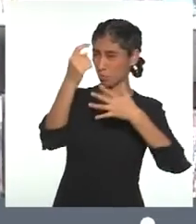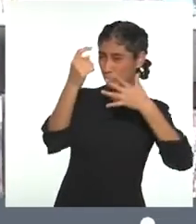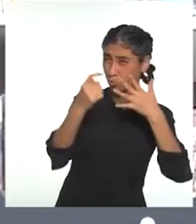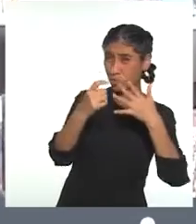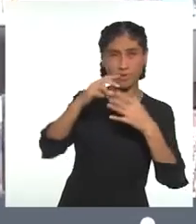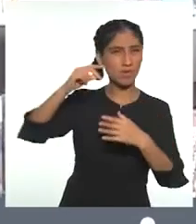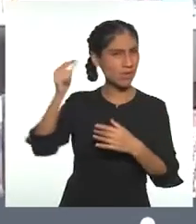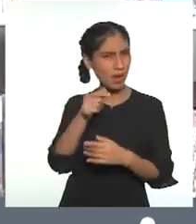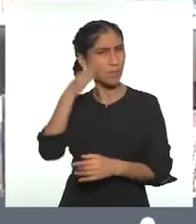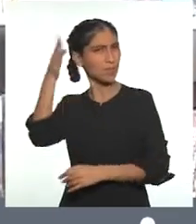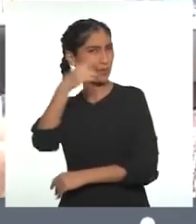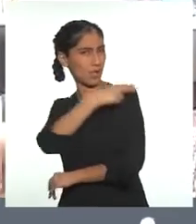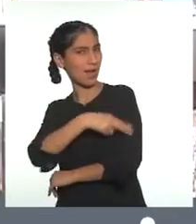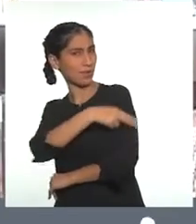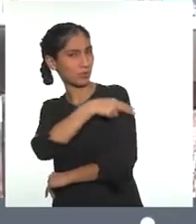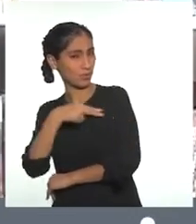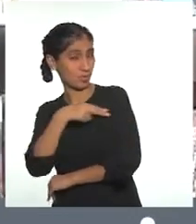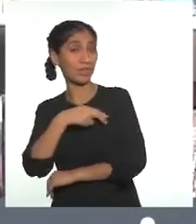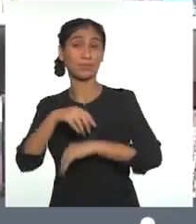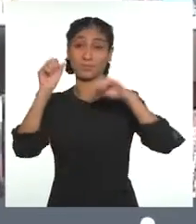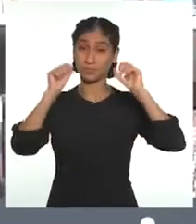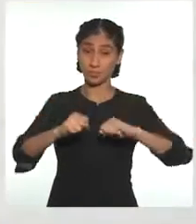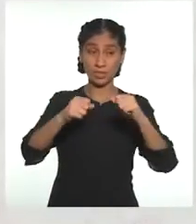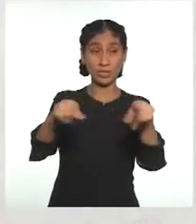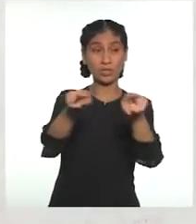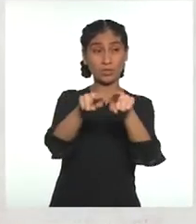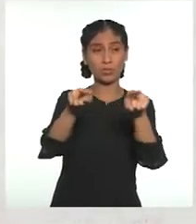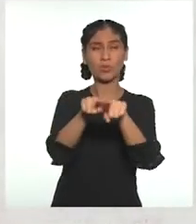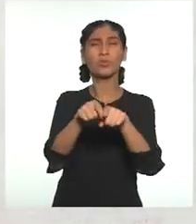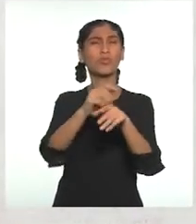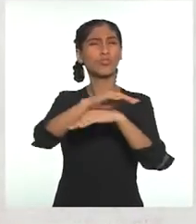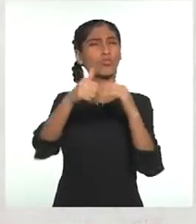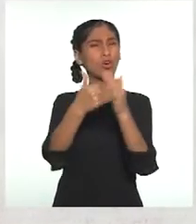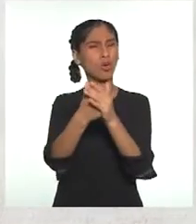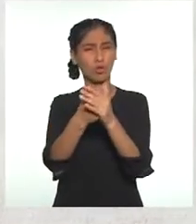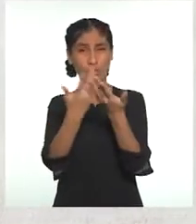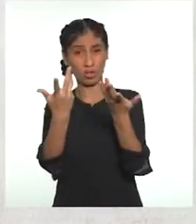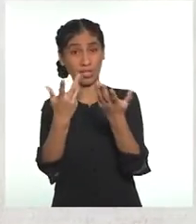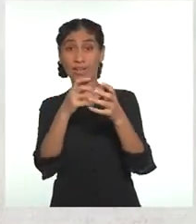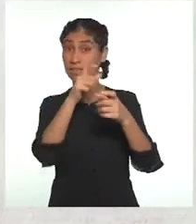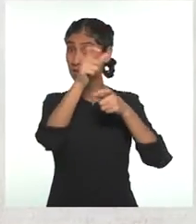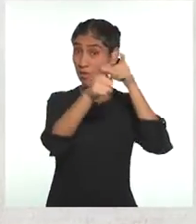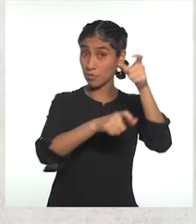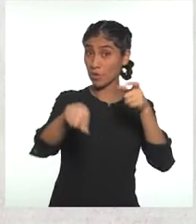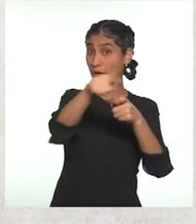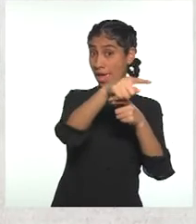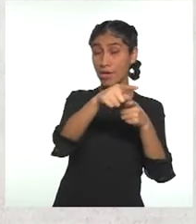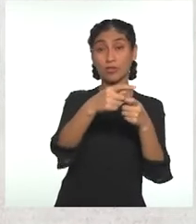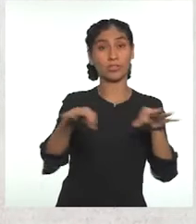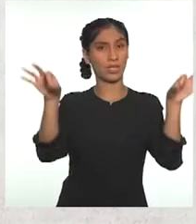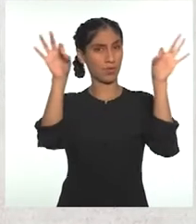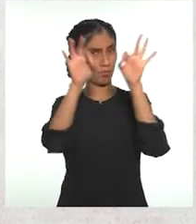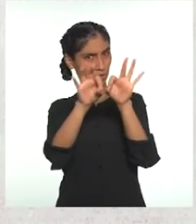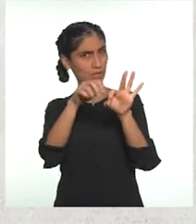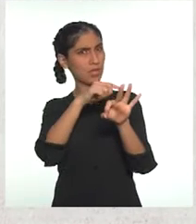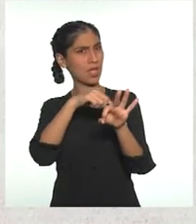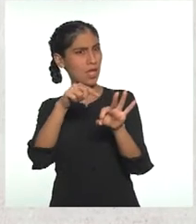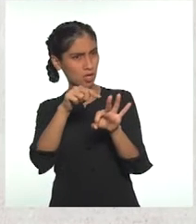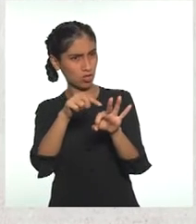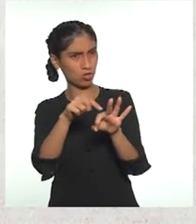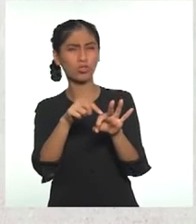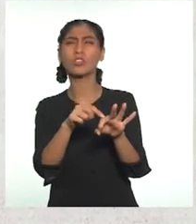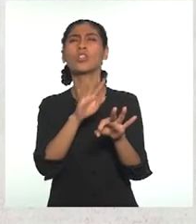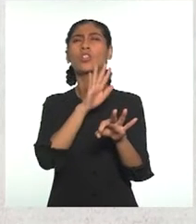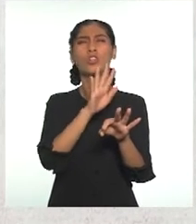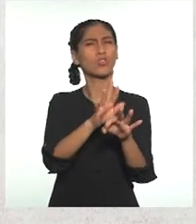se enfrentaron desde diversos frentes, desde la comprometida participación ciudadana, pasando por